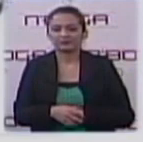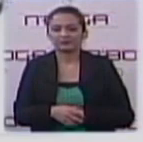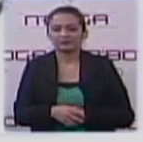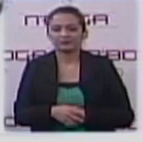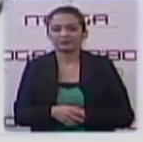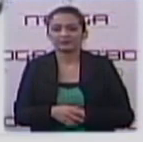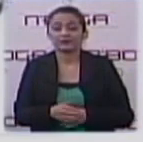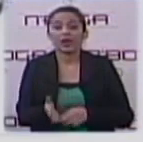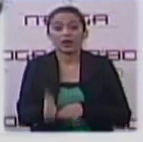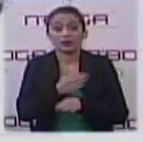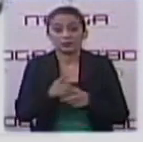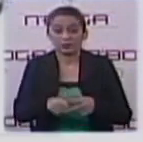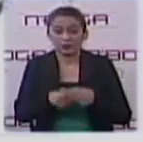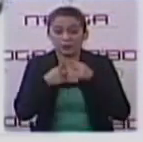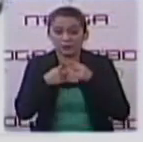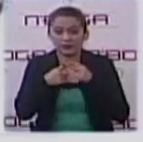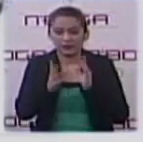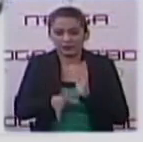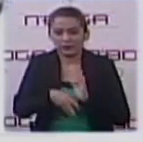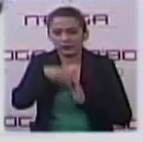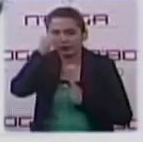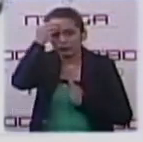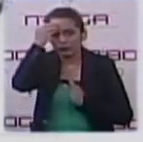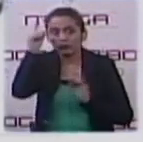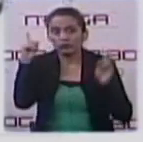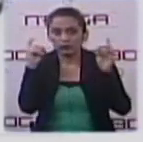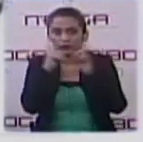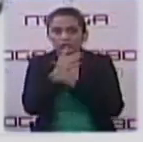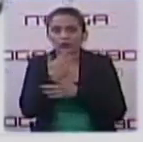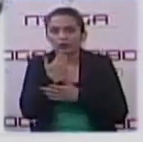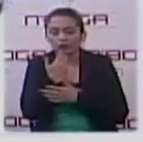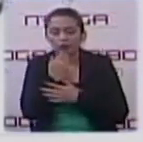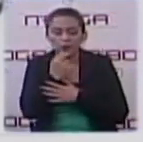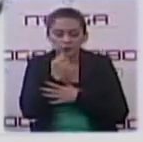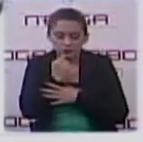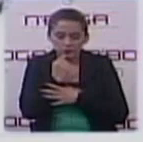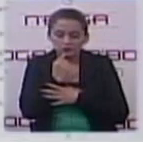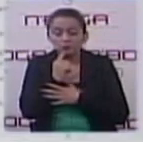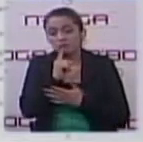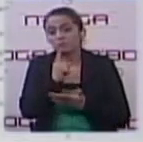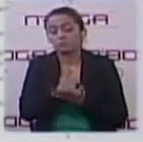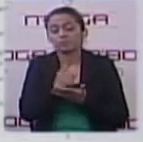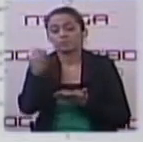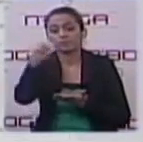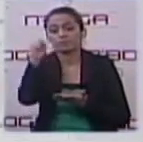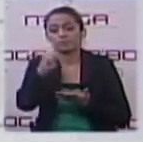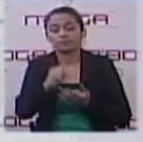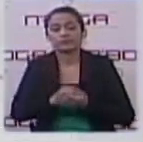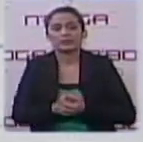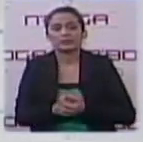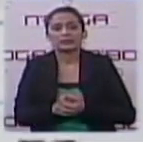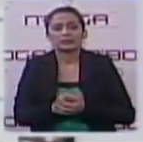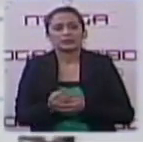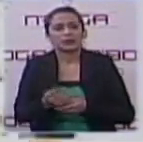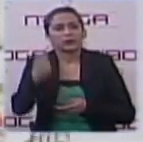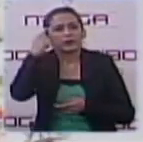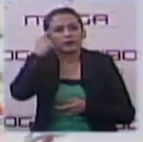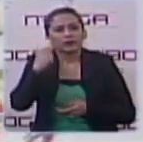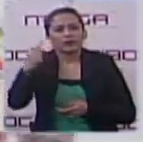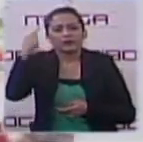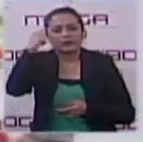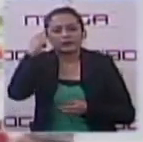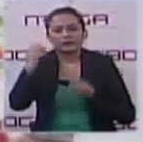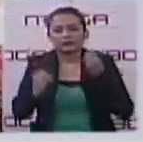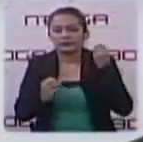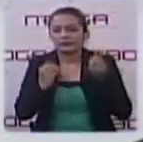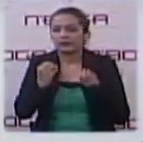puede ser el lograr encontrar una idea perfecta eh esa idea que hay veces que sigues hablando